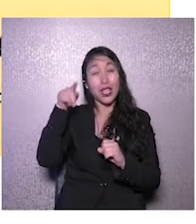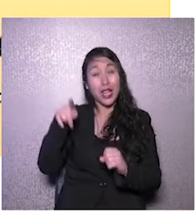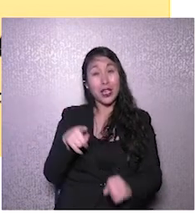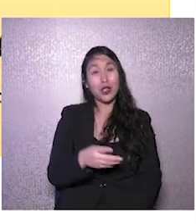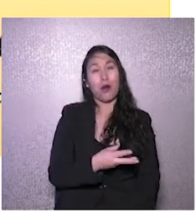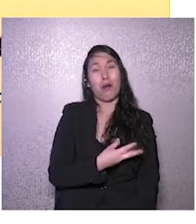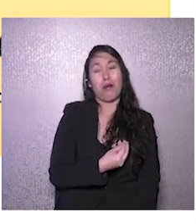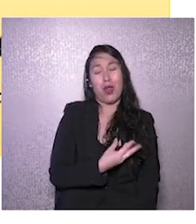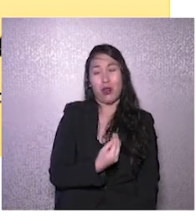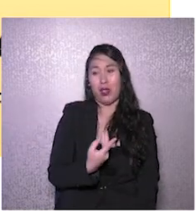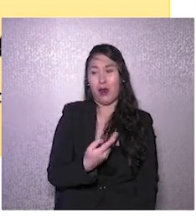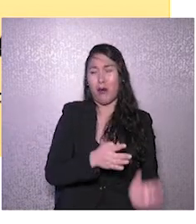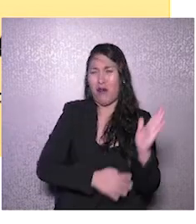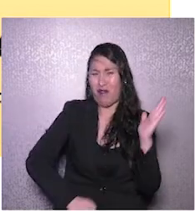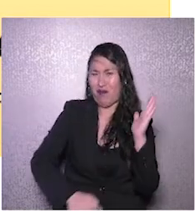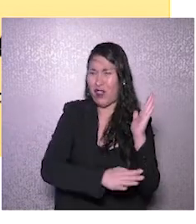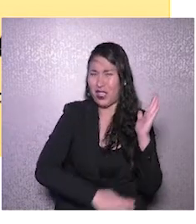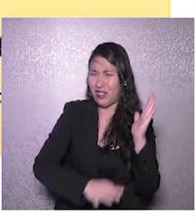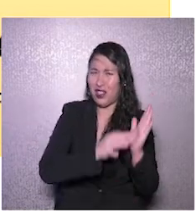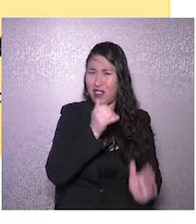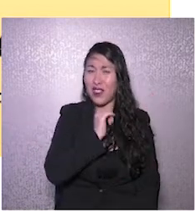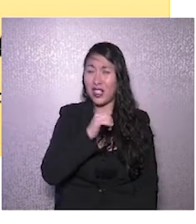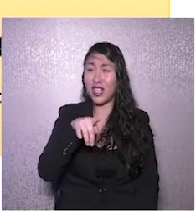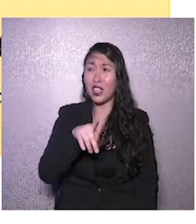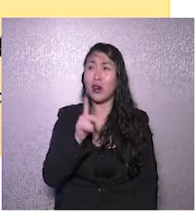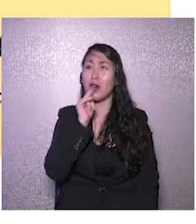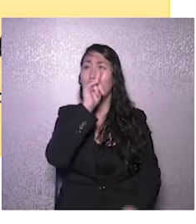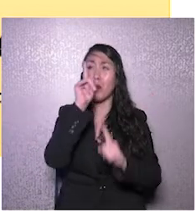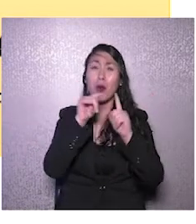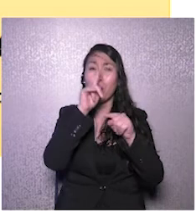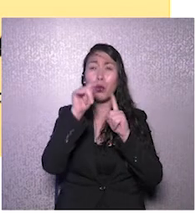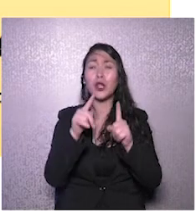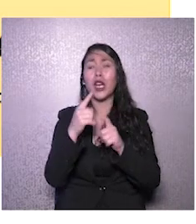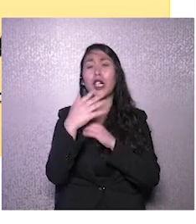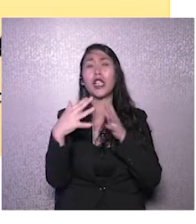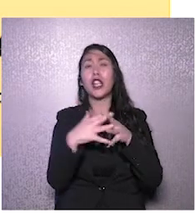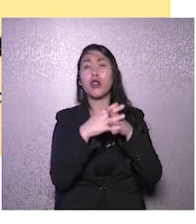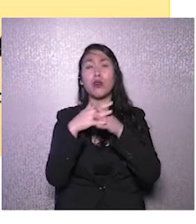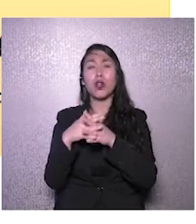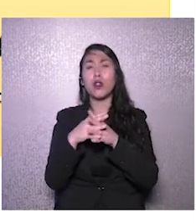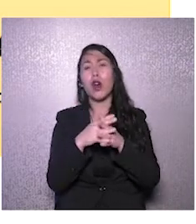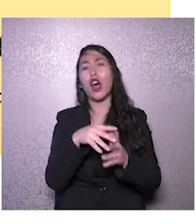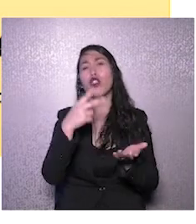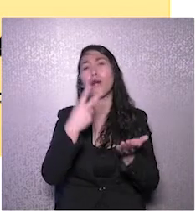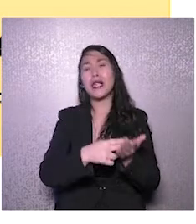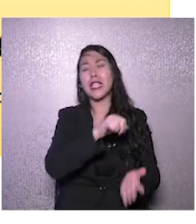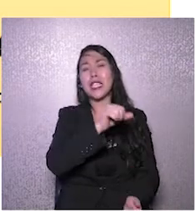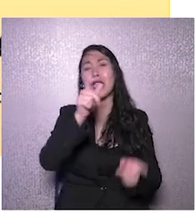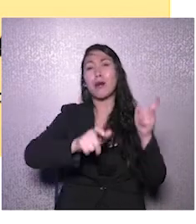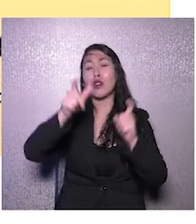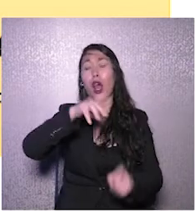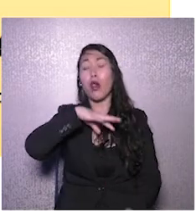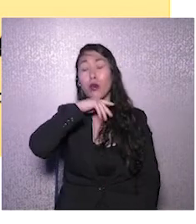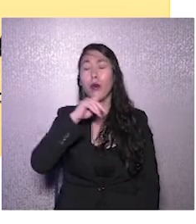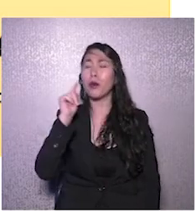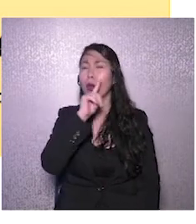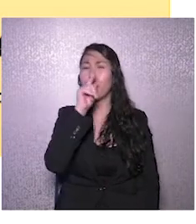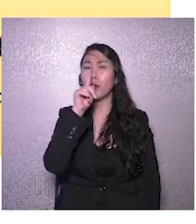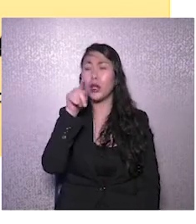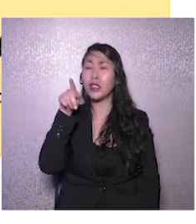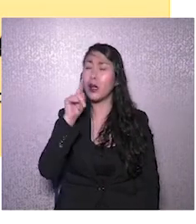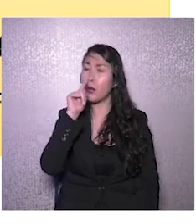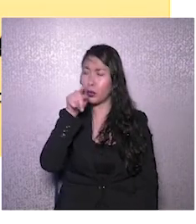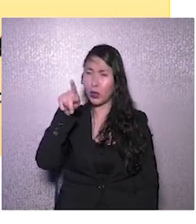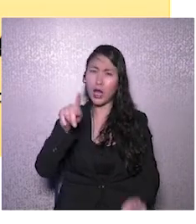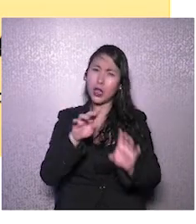muy bien fundado. Esta es una encuesta que se hizo en Estados Unidos, casi a 2.600 adultos, en los que se pregunta si